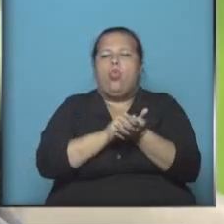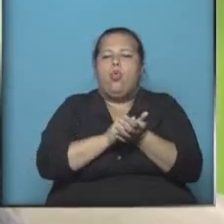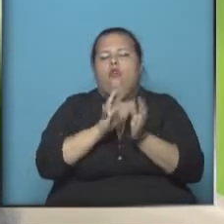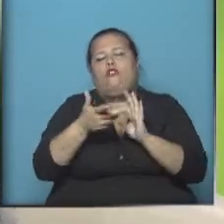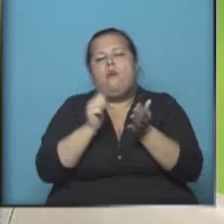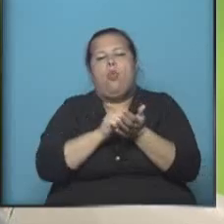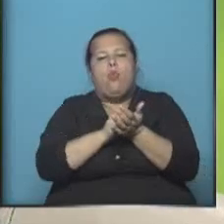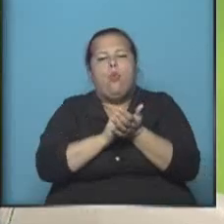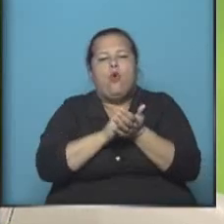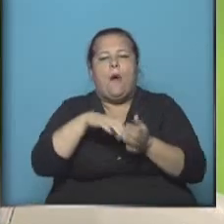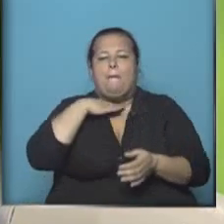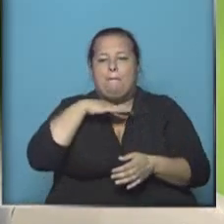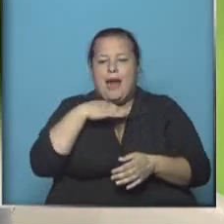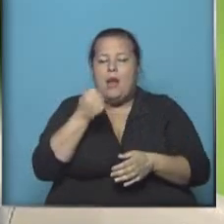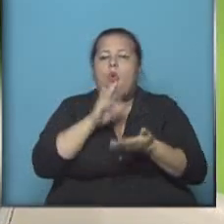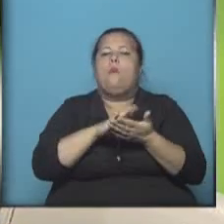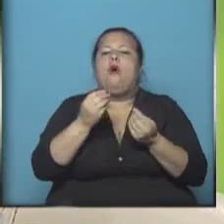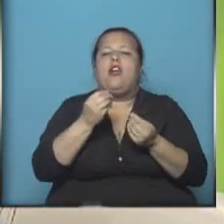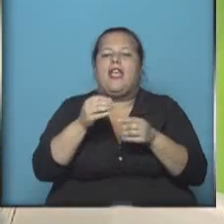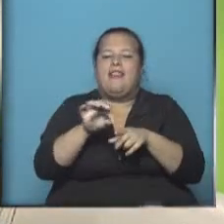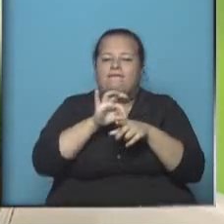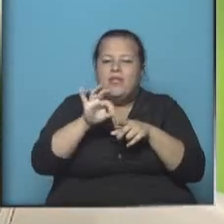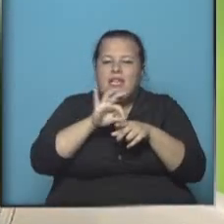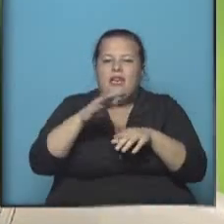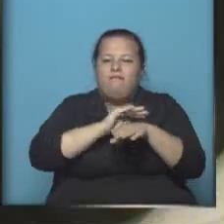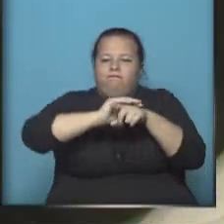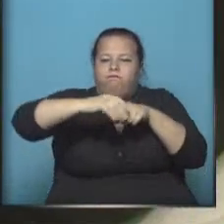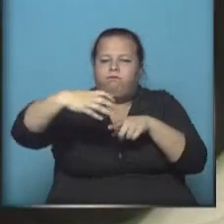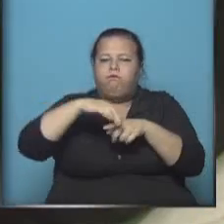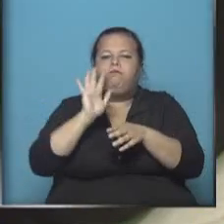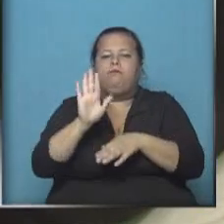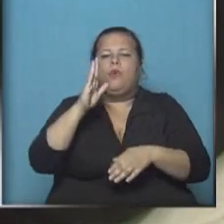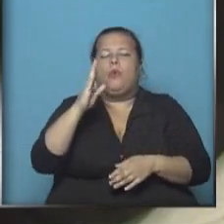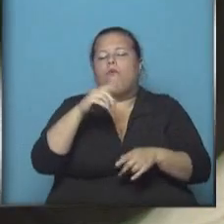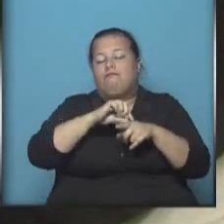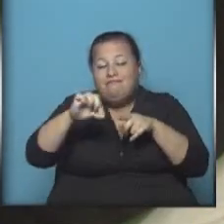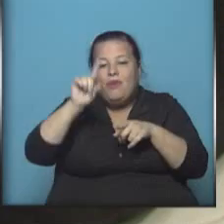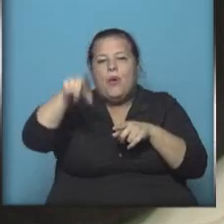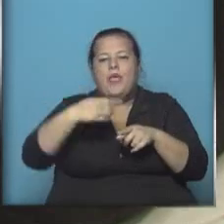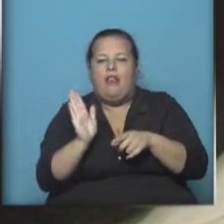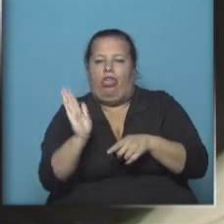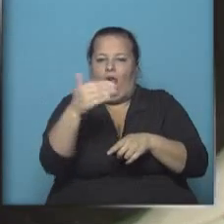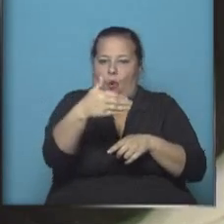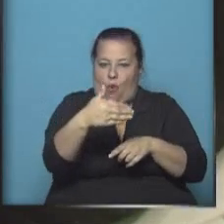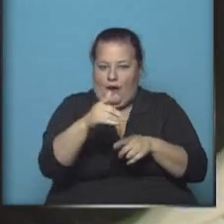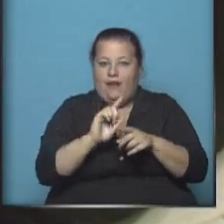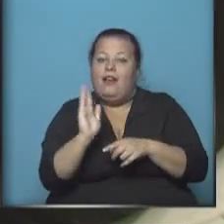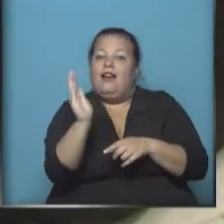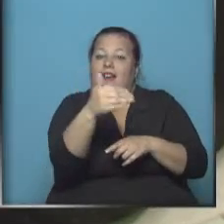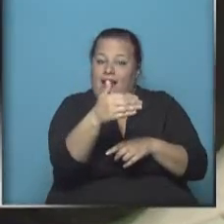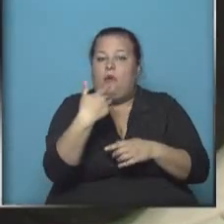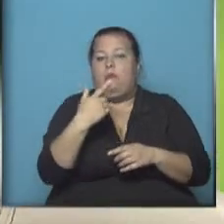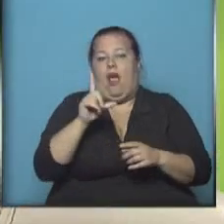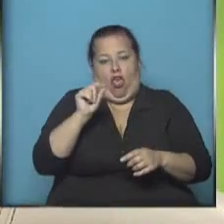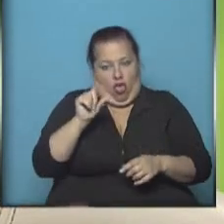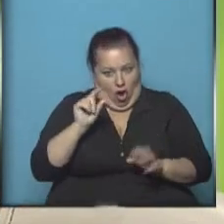endurecimiento, ¿sí?, del pene, porque se fibrosa una capa del pene que se llama albuginia. Entonces esto produce una curvatura, una curvatura que puede